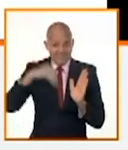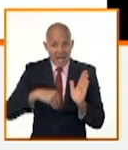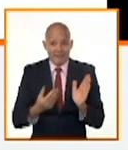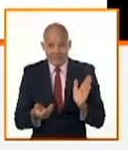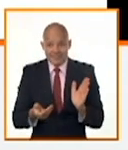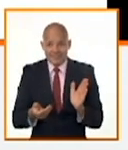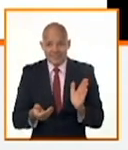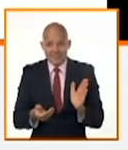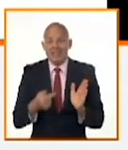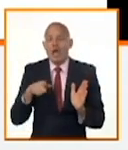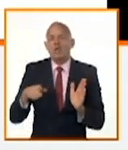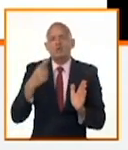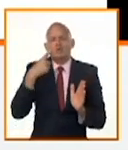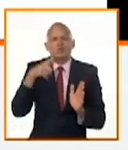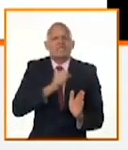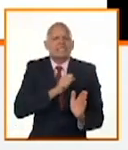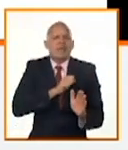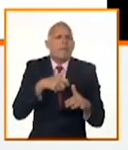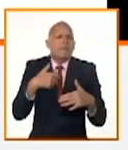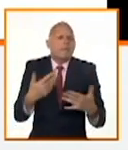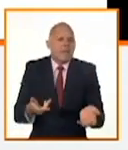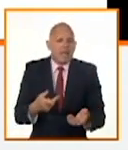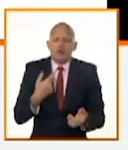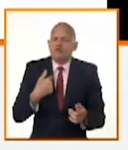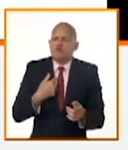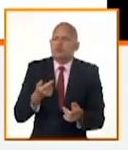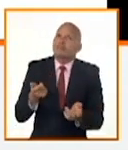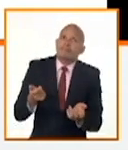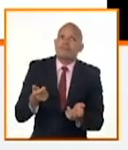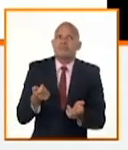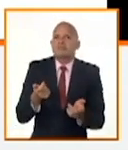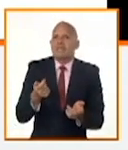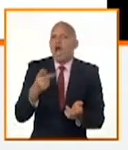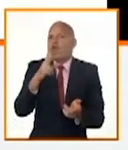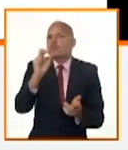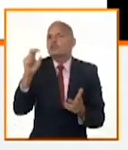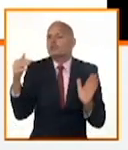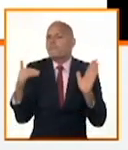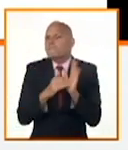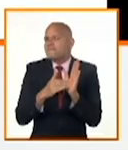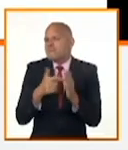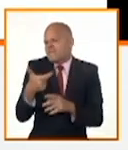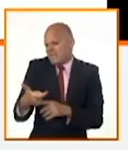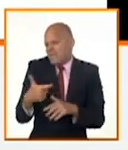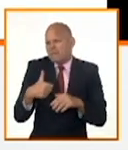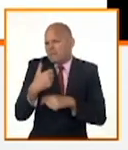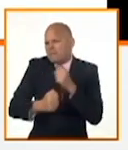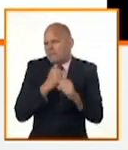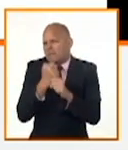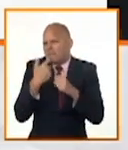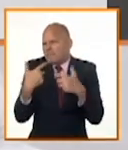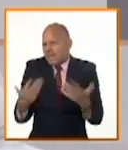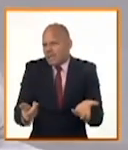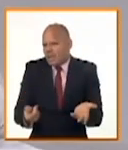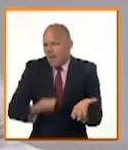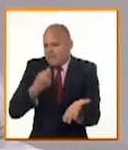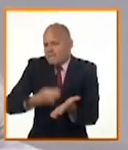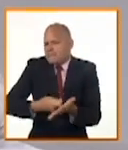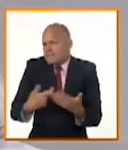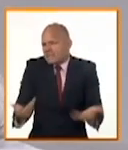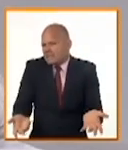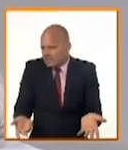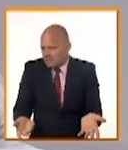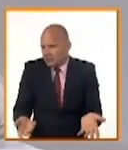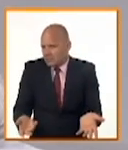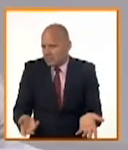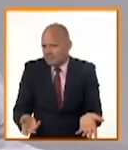volvemos insistimos entre dos personas naturales o a la hora de extraer efectivo si usted va a ser y voy a ponerme aquí en el caso ahorita el ministro presidente